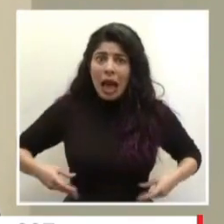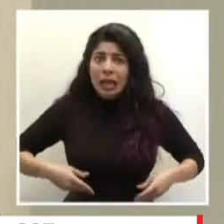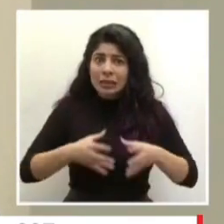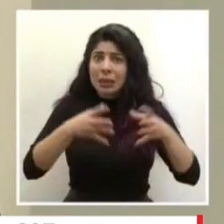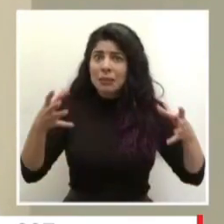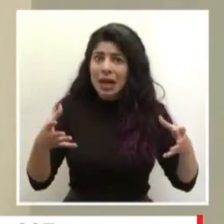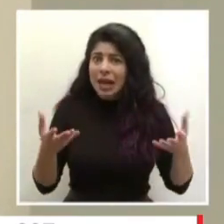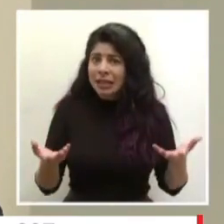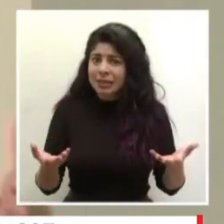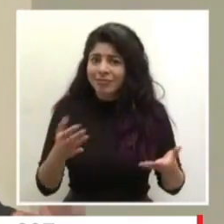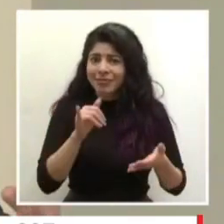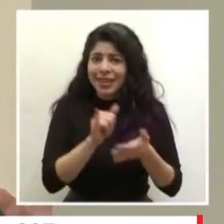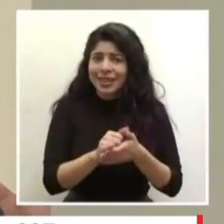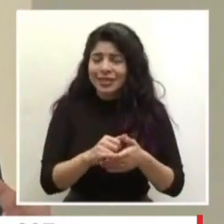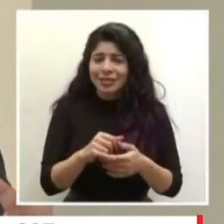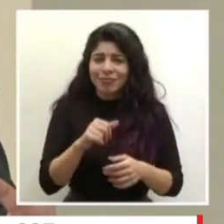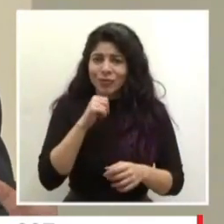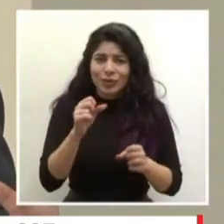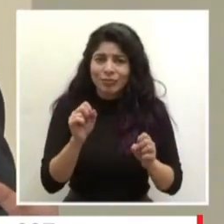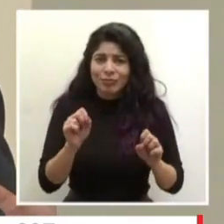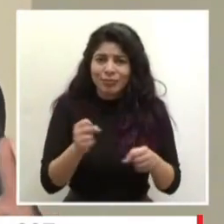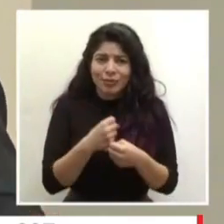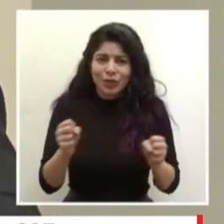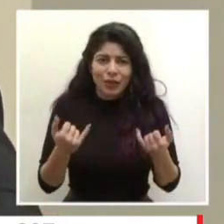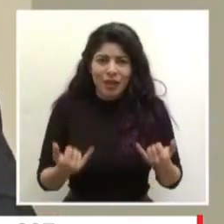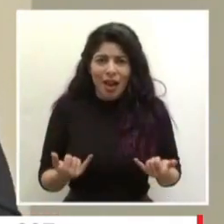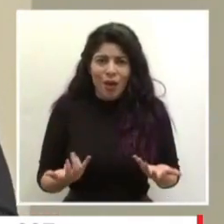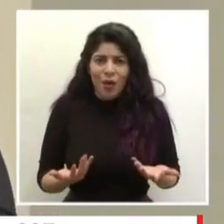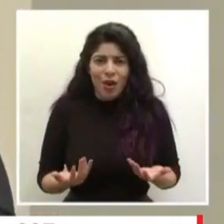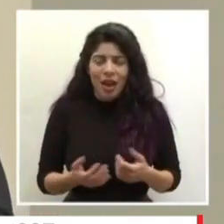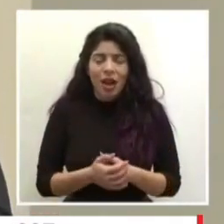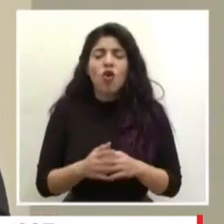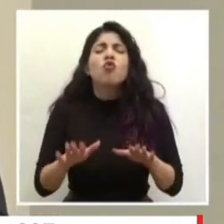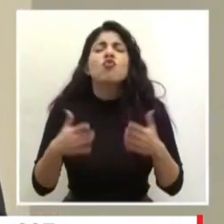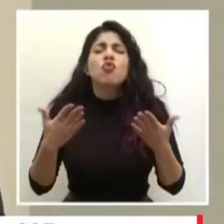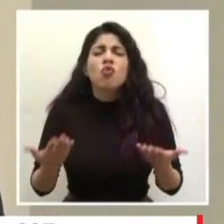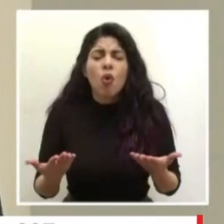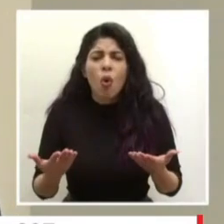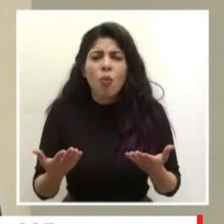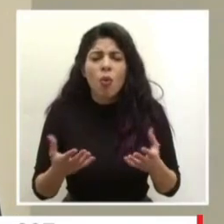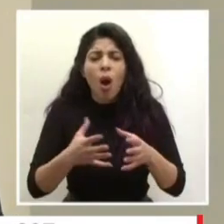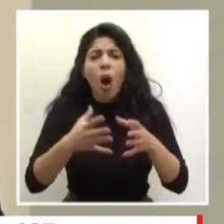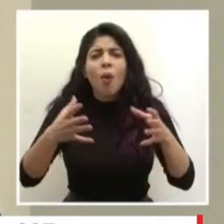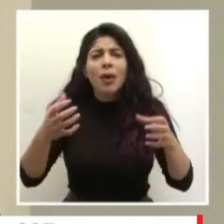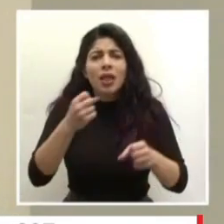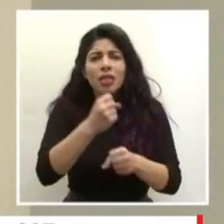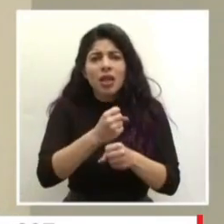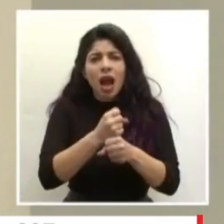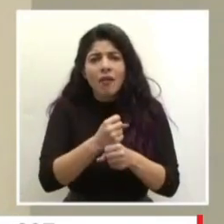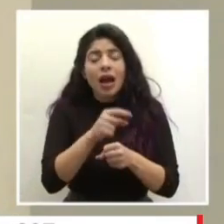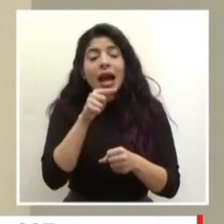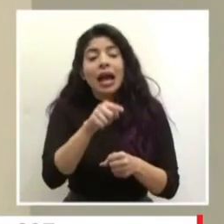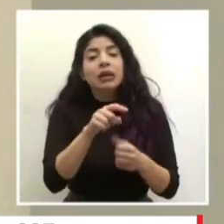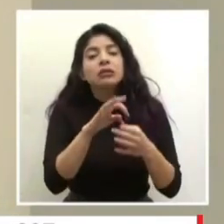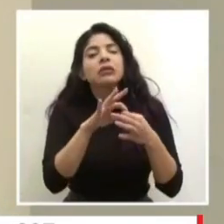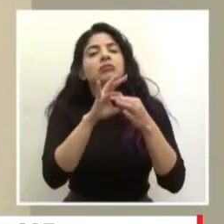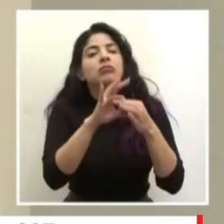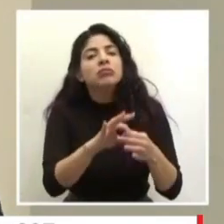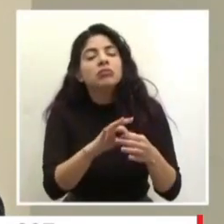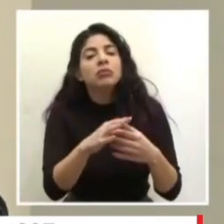sabemos que eso no es tampoco posible en este momento. La forma de ampliar la parte laboral tiene que ver con